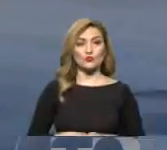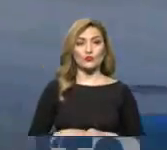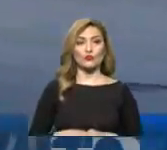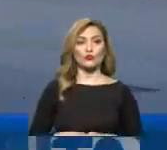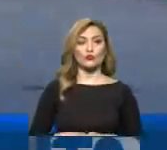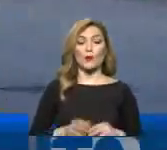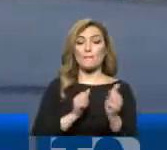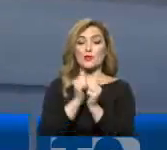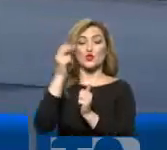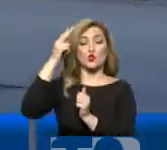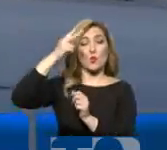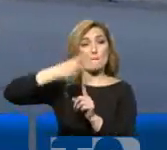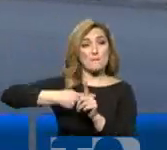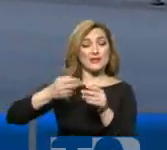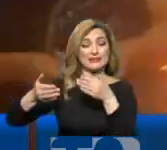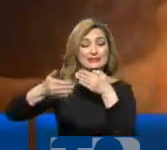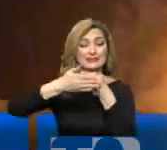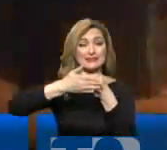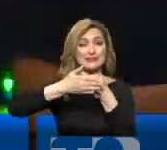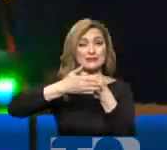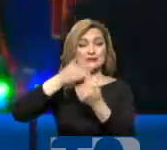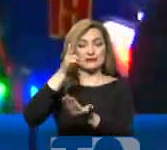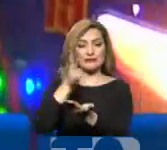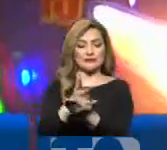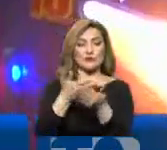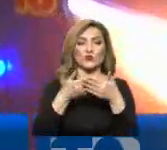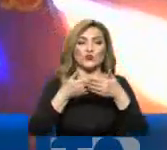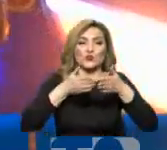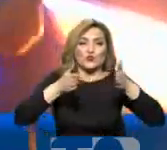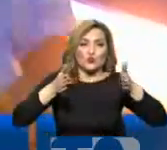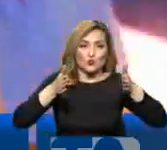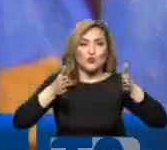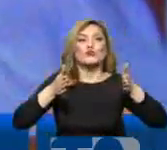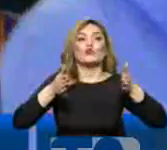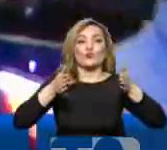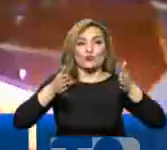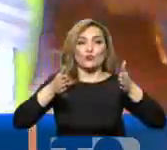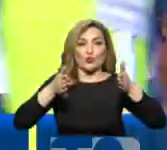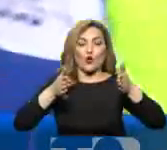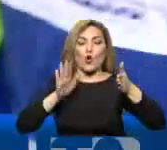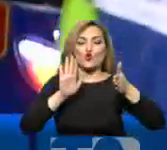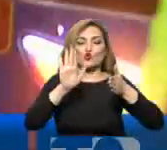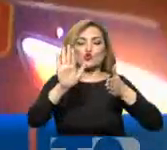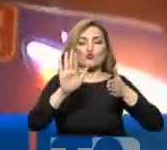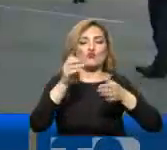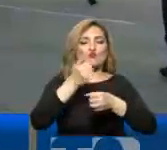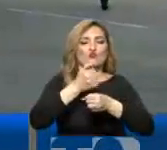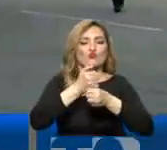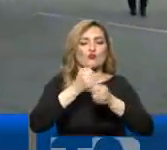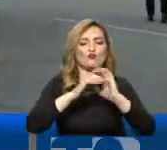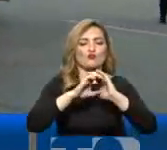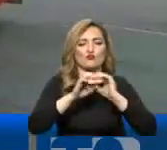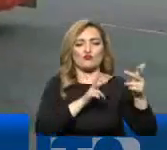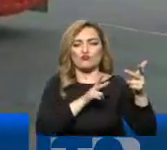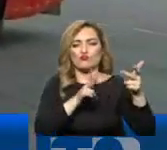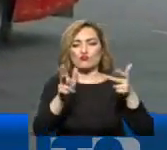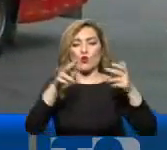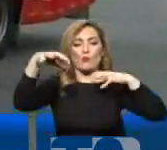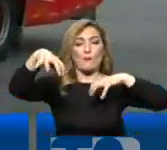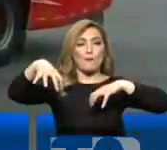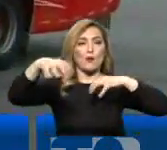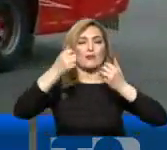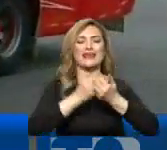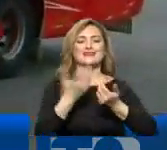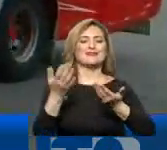Tras más de 2 meses cerradas, las terminales terrestres de Guayaquil retomaron sus operaciones del transporte intraprovincial